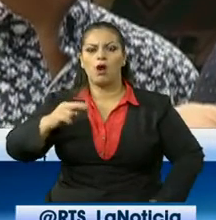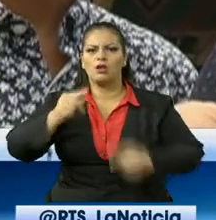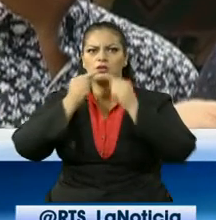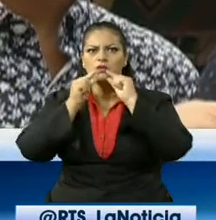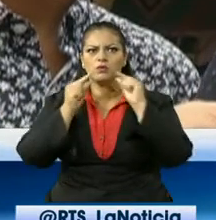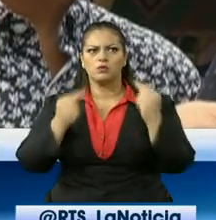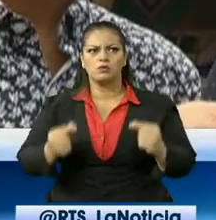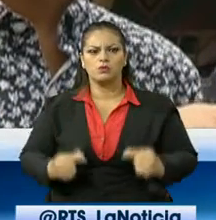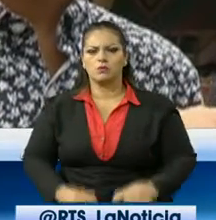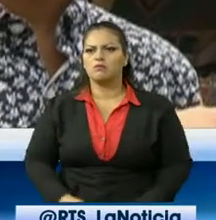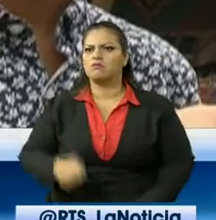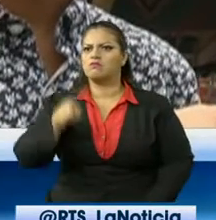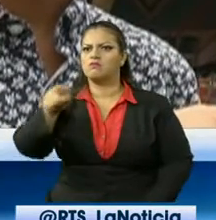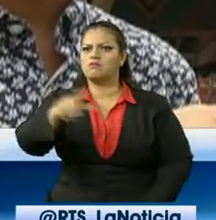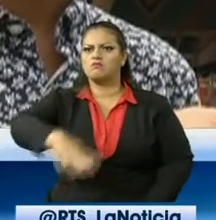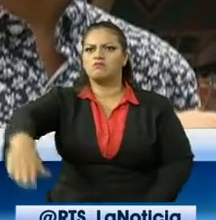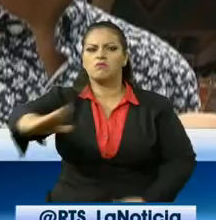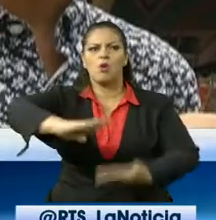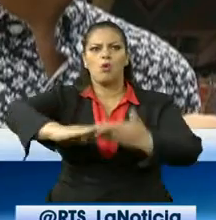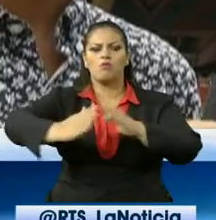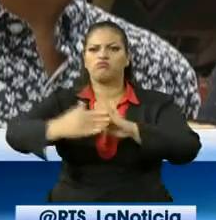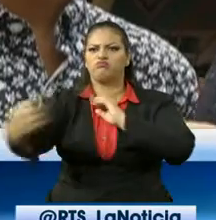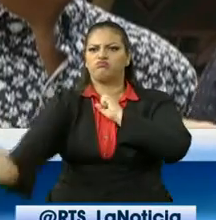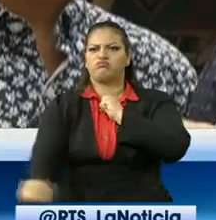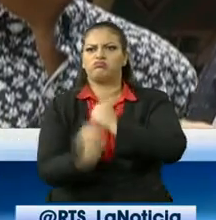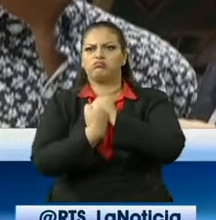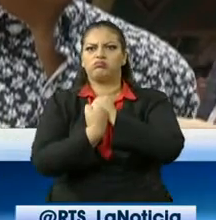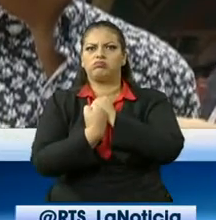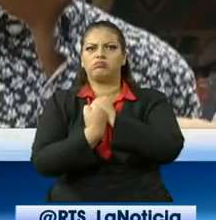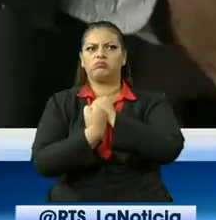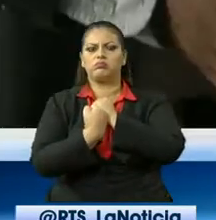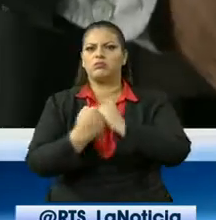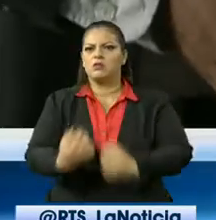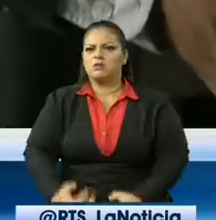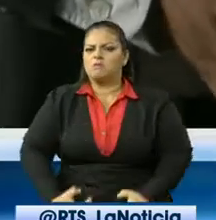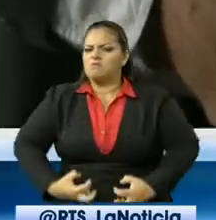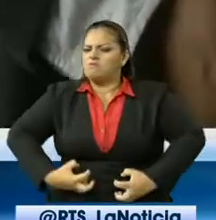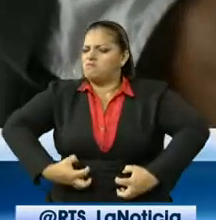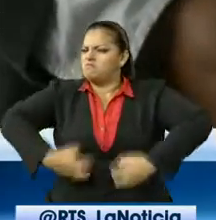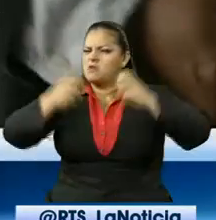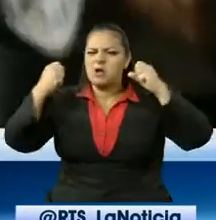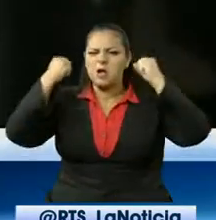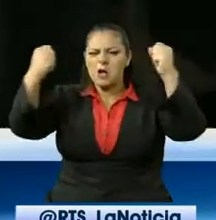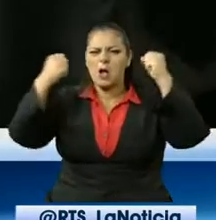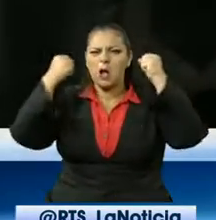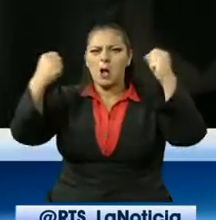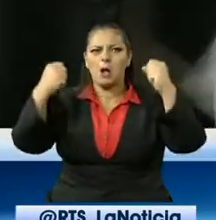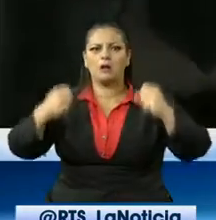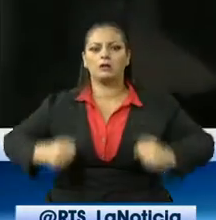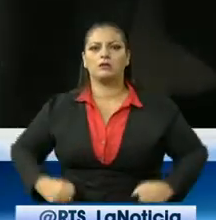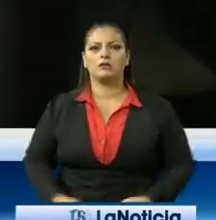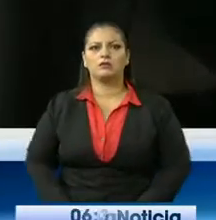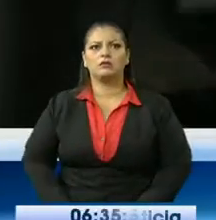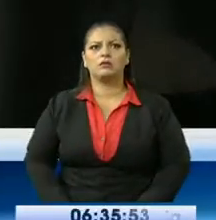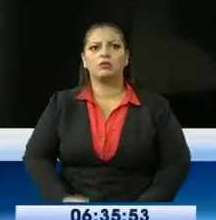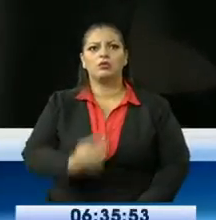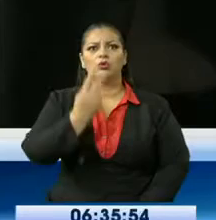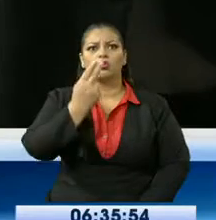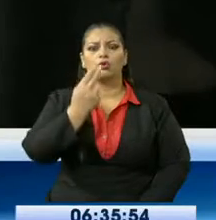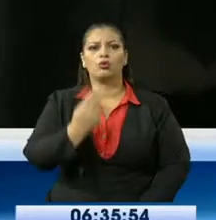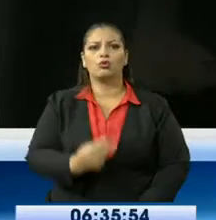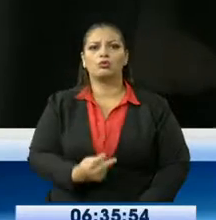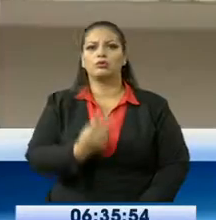de Palora, se sumaron. Era imposible de controlar. Dos armas de fuego y sustancias sujetas a fiscalización